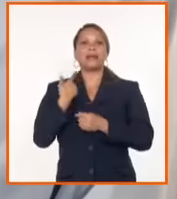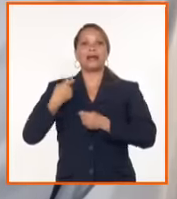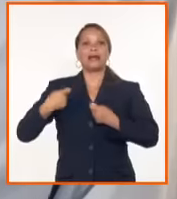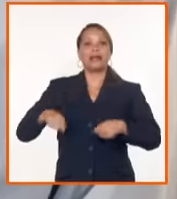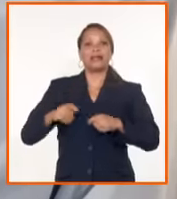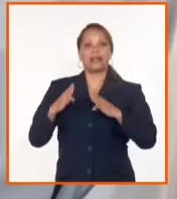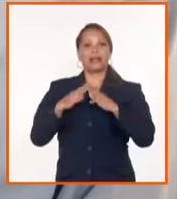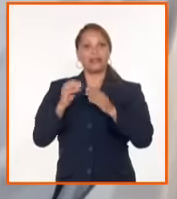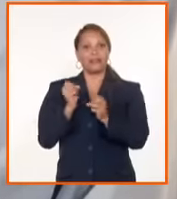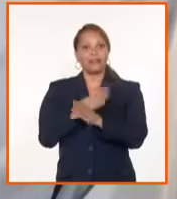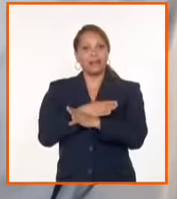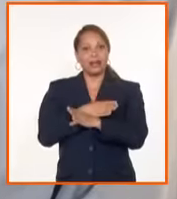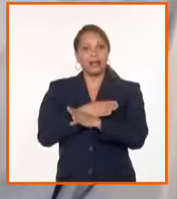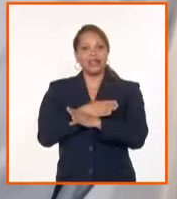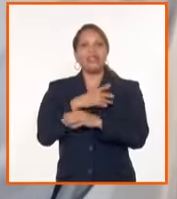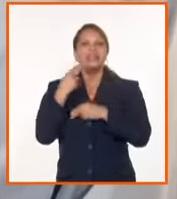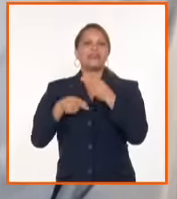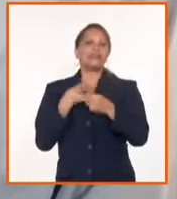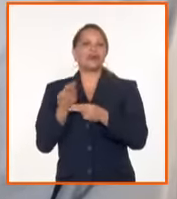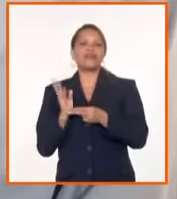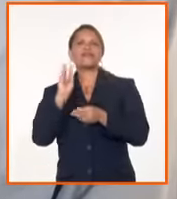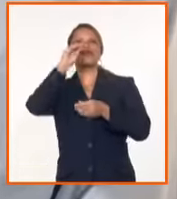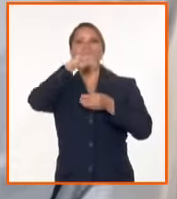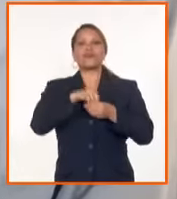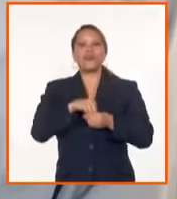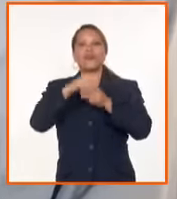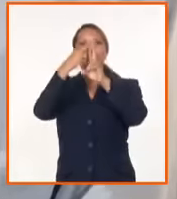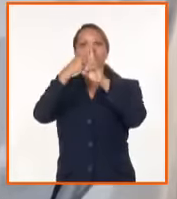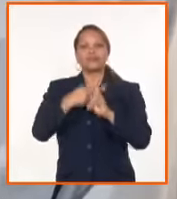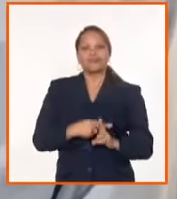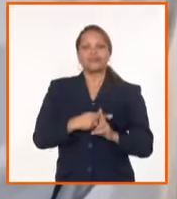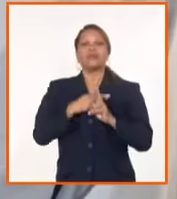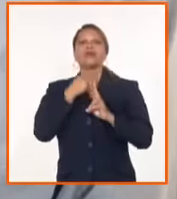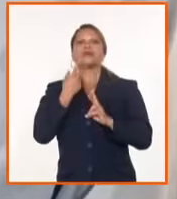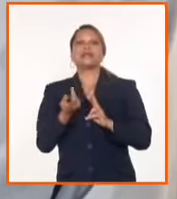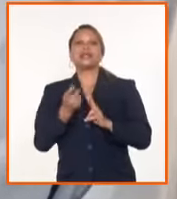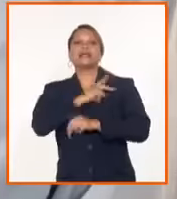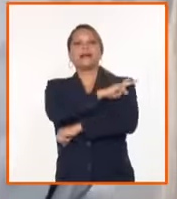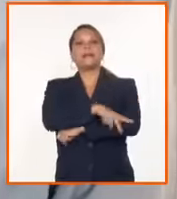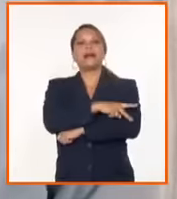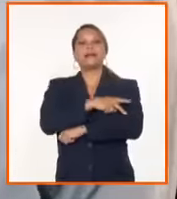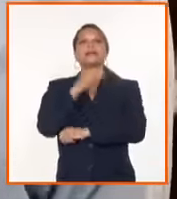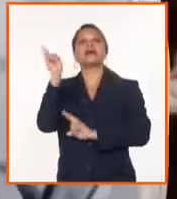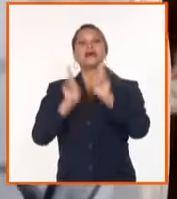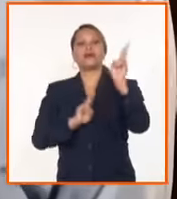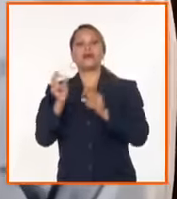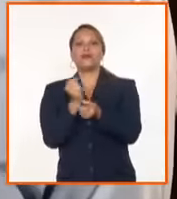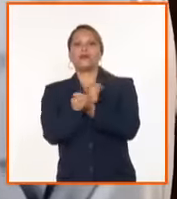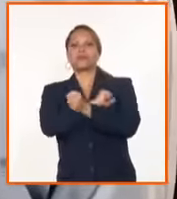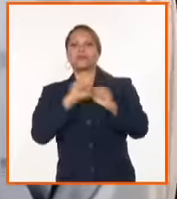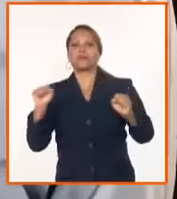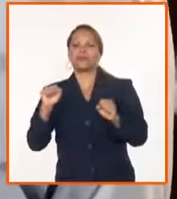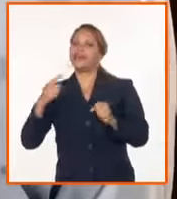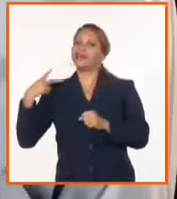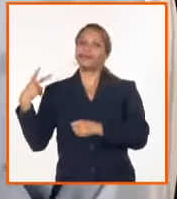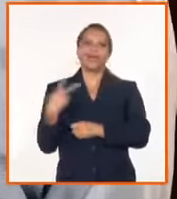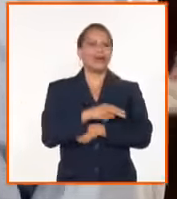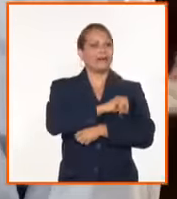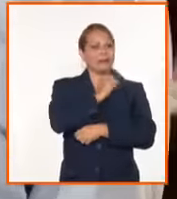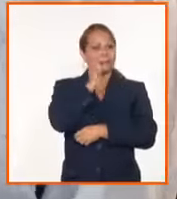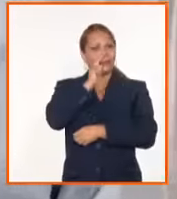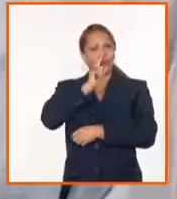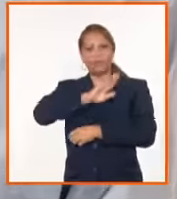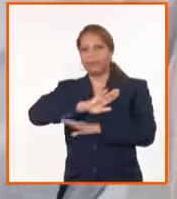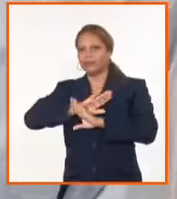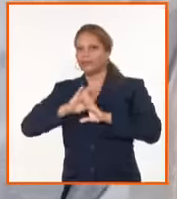Blanca, nos incluye en una lista espuria de países que supuestamente apoyan el terrorismo, y eso nos cortó ya por completo todas las